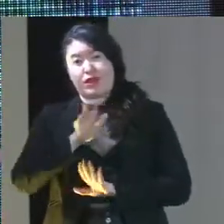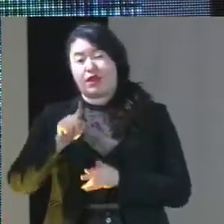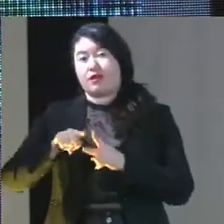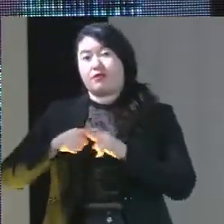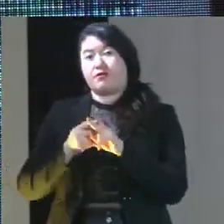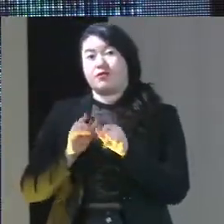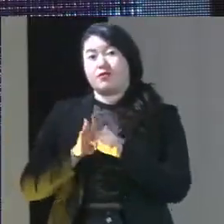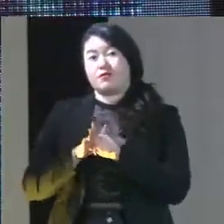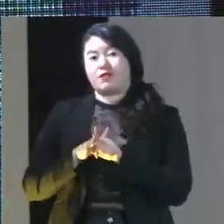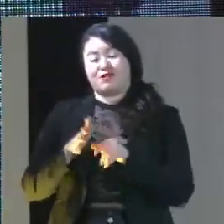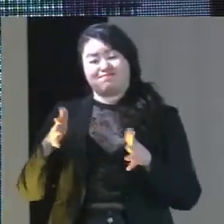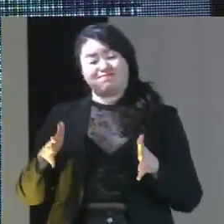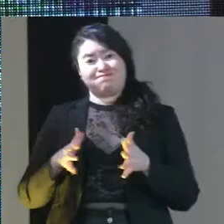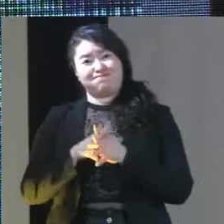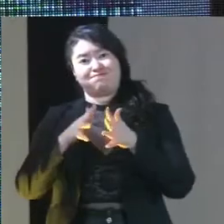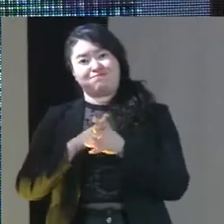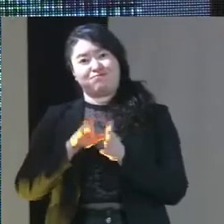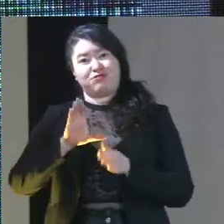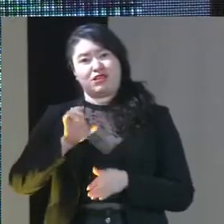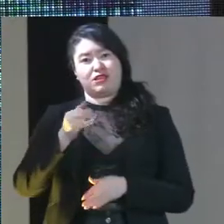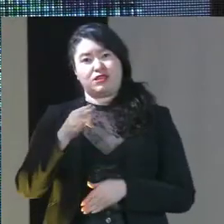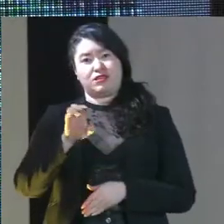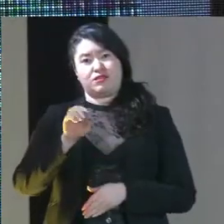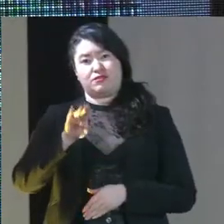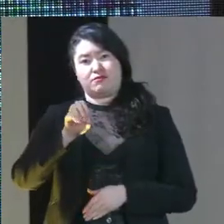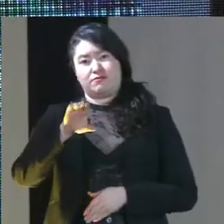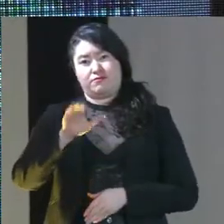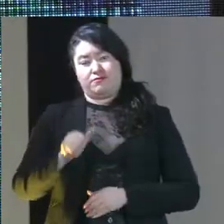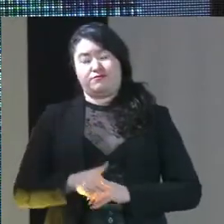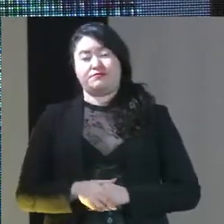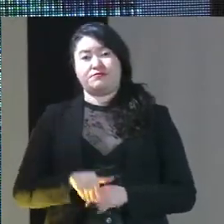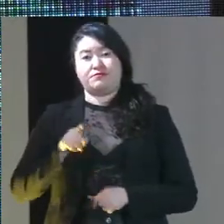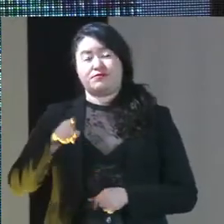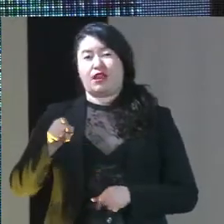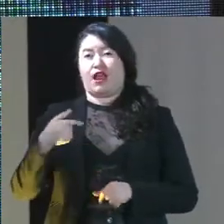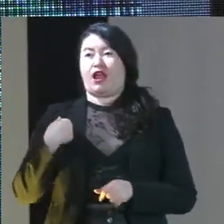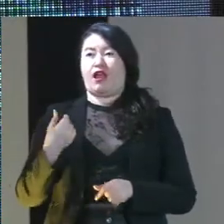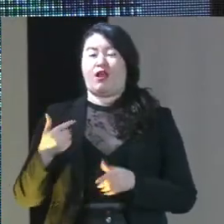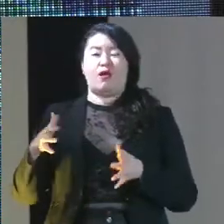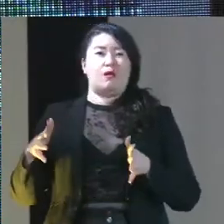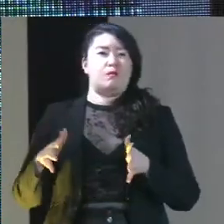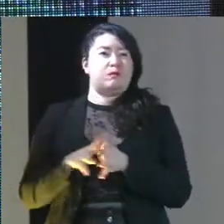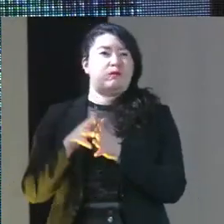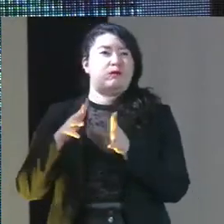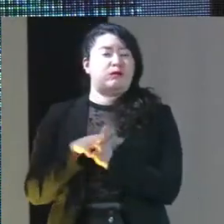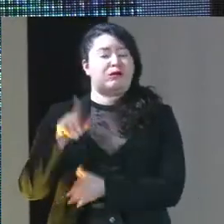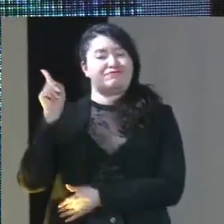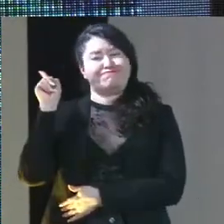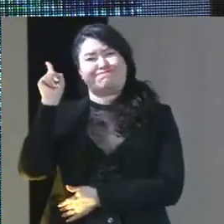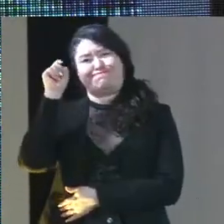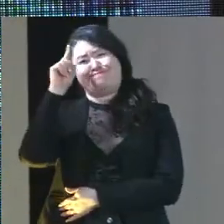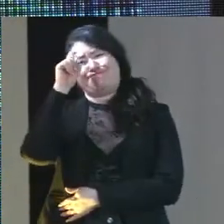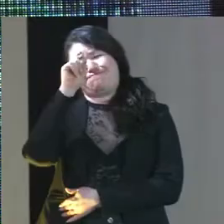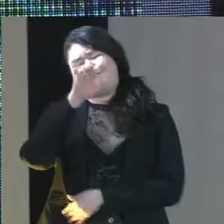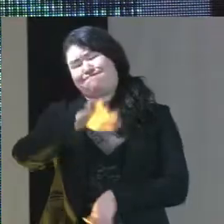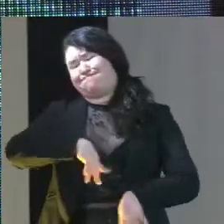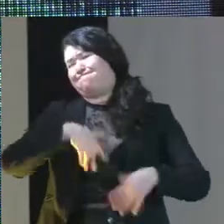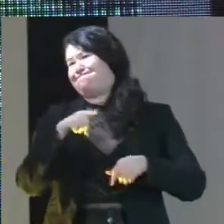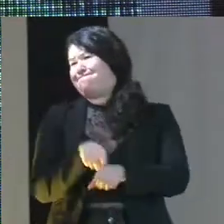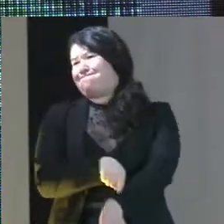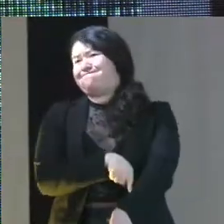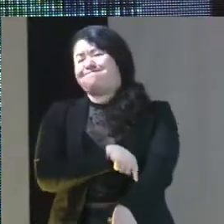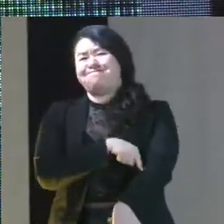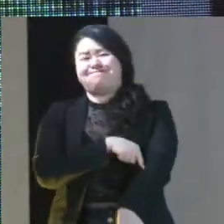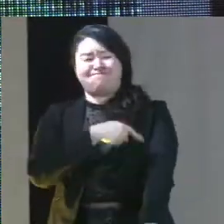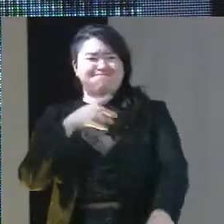Y concluye, una guerra que resultó mucho más larga, mucho más difícil, mucho más sangrienta que la campaña